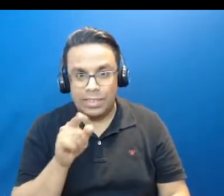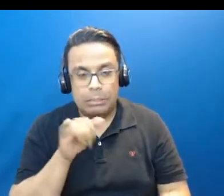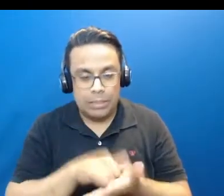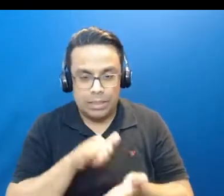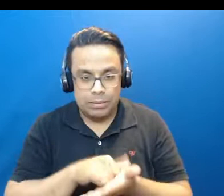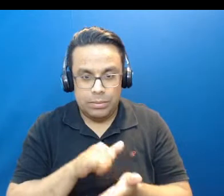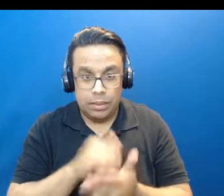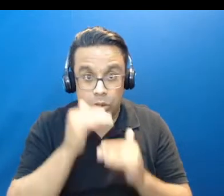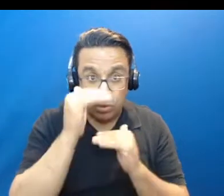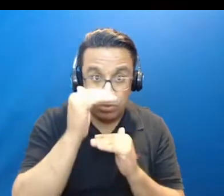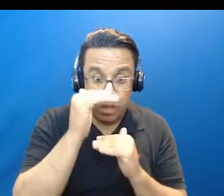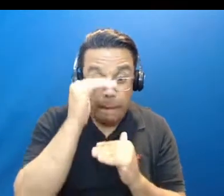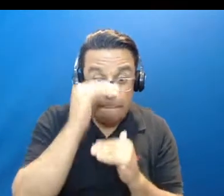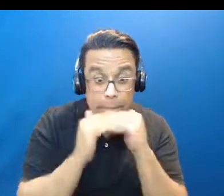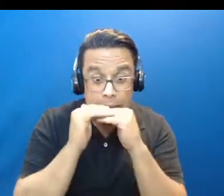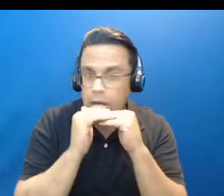original.